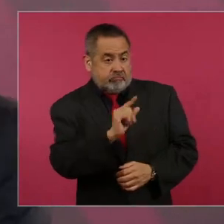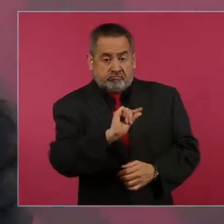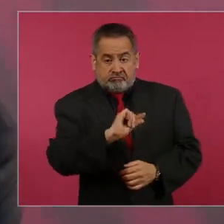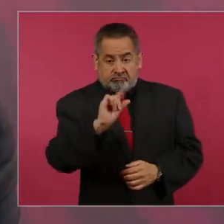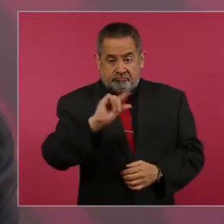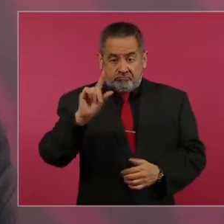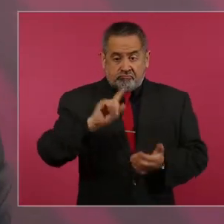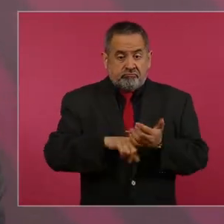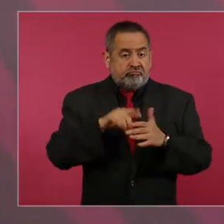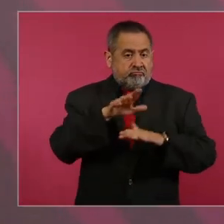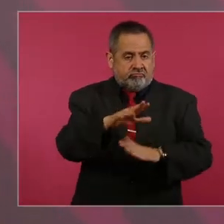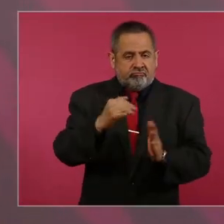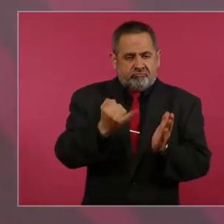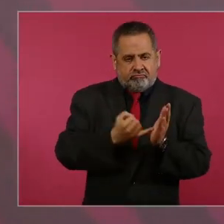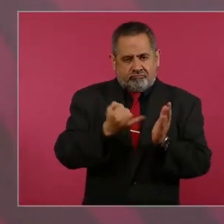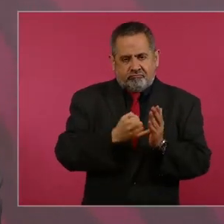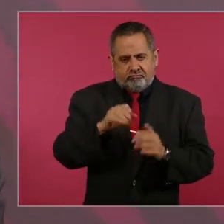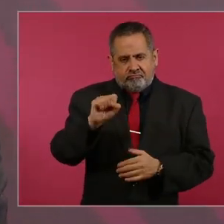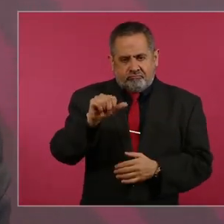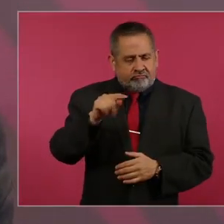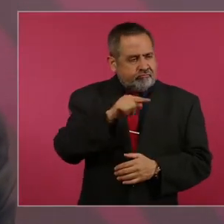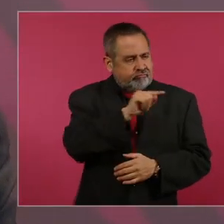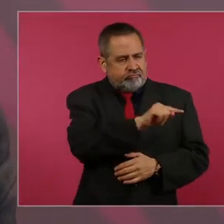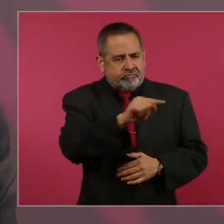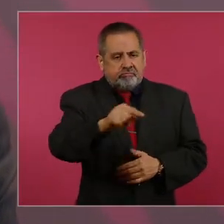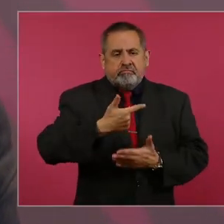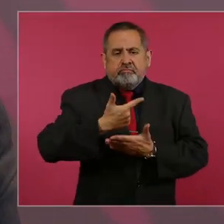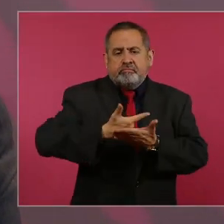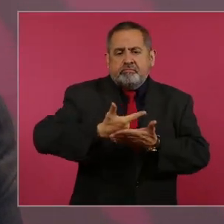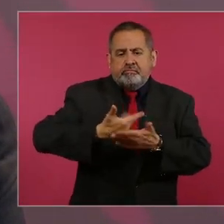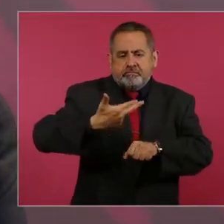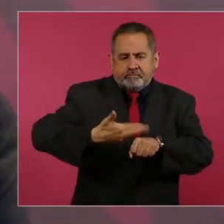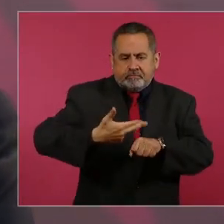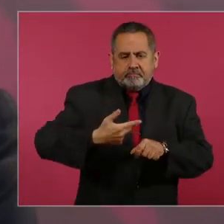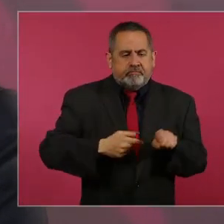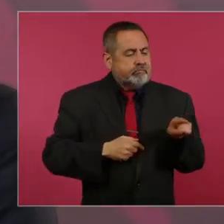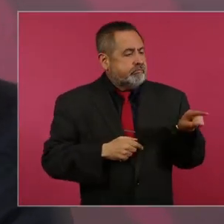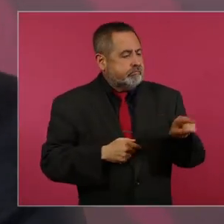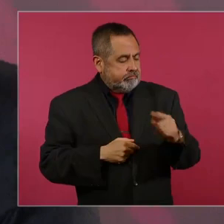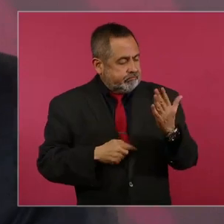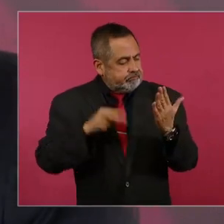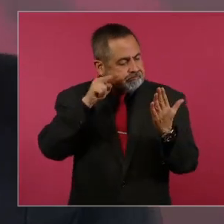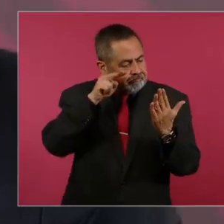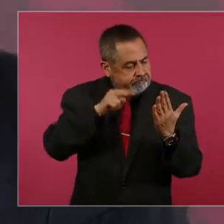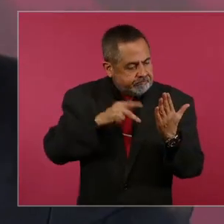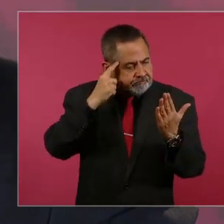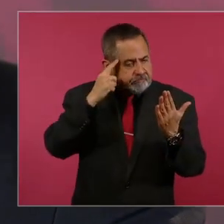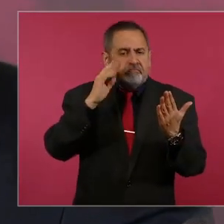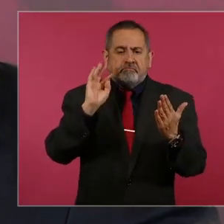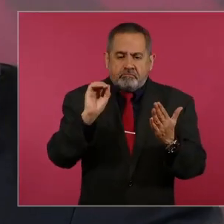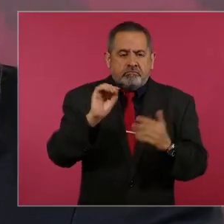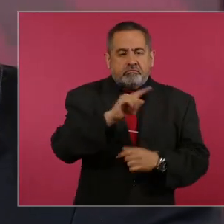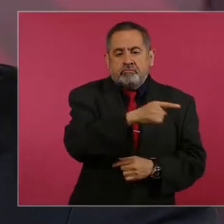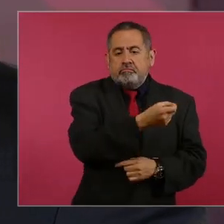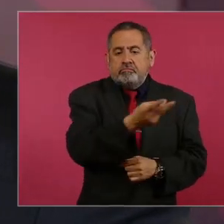la materia fiscal, los contadores, los abogados